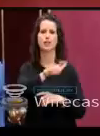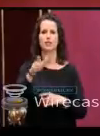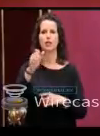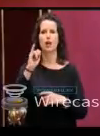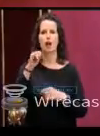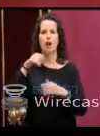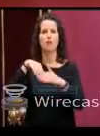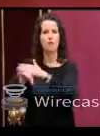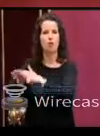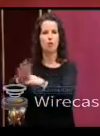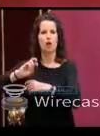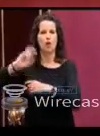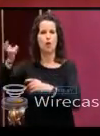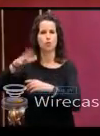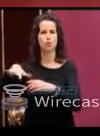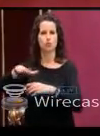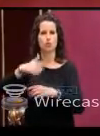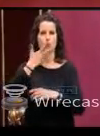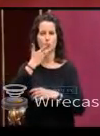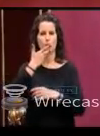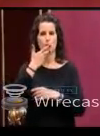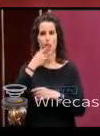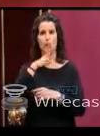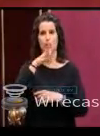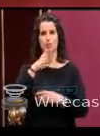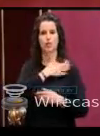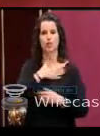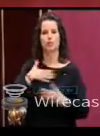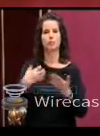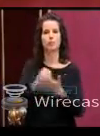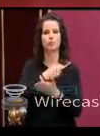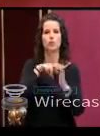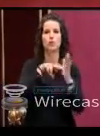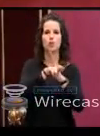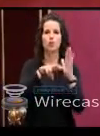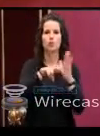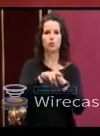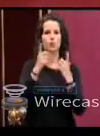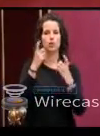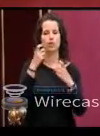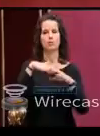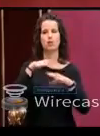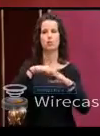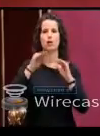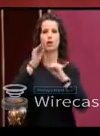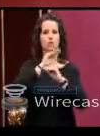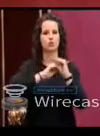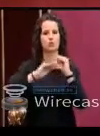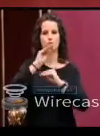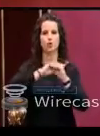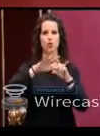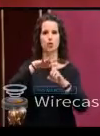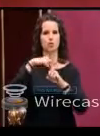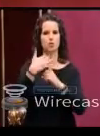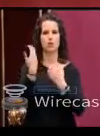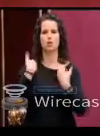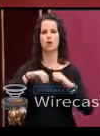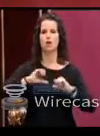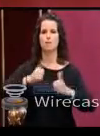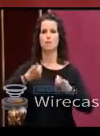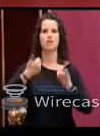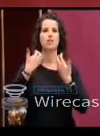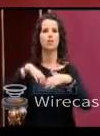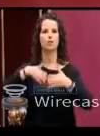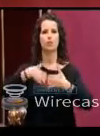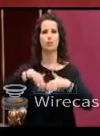fosa o en un lugar desconocido. Por eso queremos que todos los recursos que sean necesarios para reparar esta situación se pongan en funcionamiento, pero